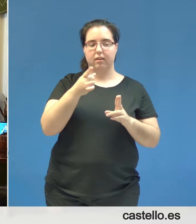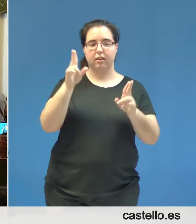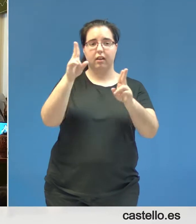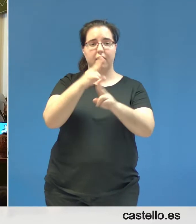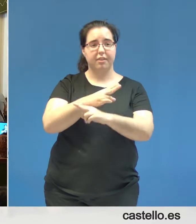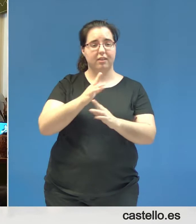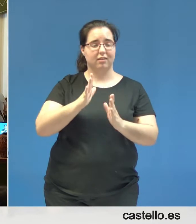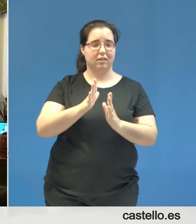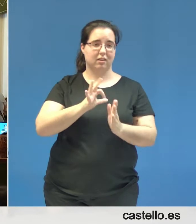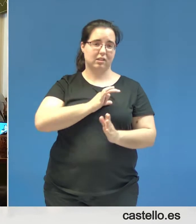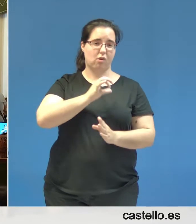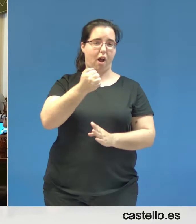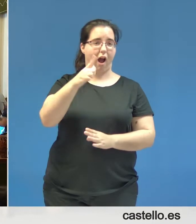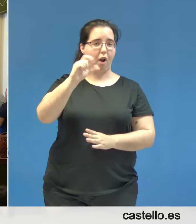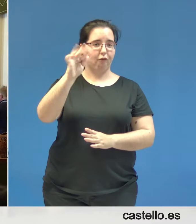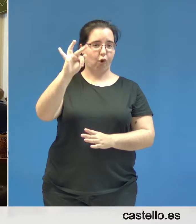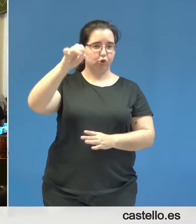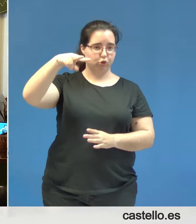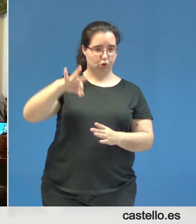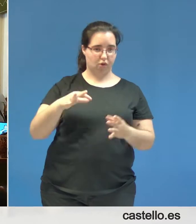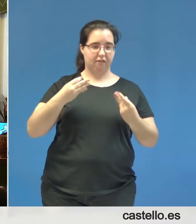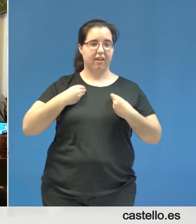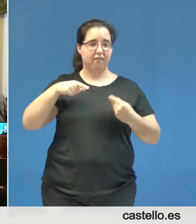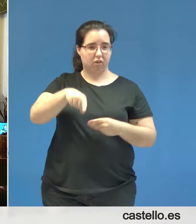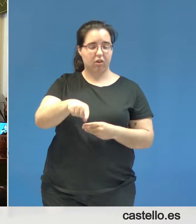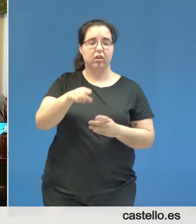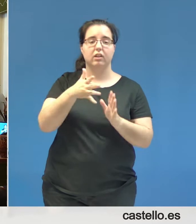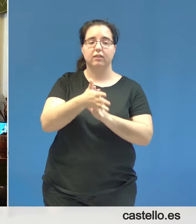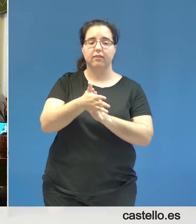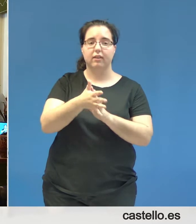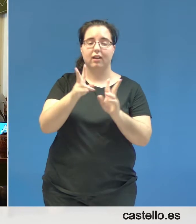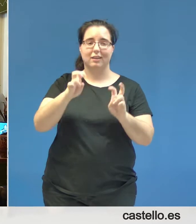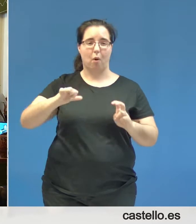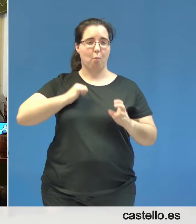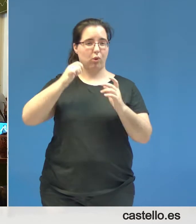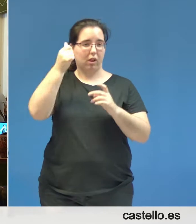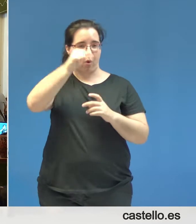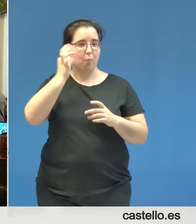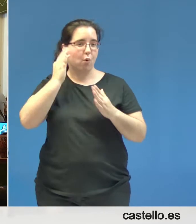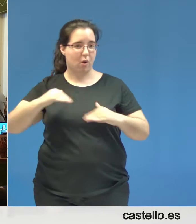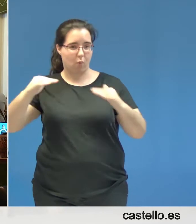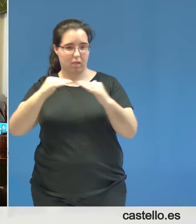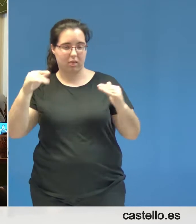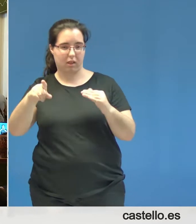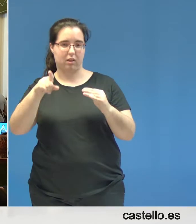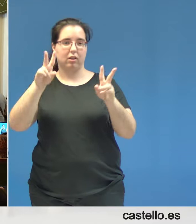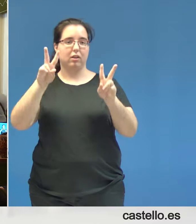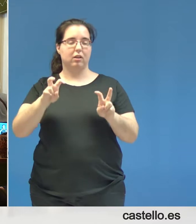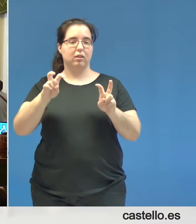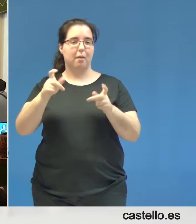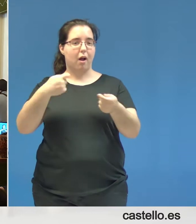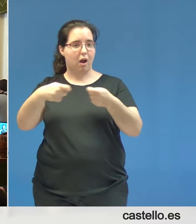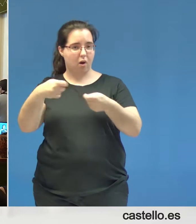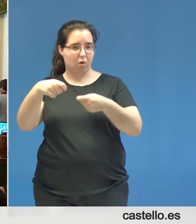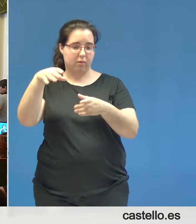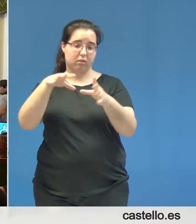Vivo como vocal titular del Consejo Municipal de Igualdad de Oportunidades de Hombres y Mujeres en representación del Consejo Sectorial de Comercio y se designa a la señora doña